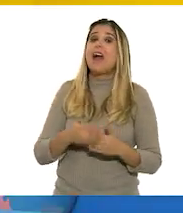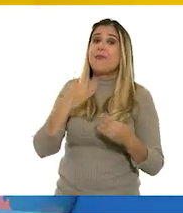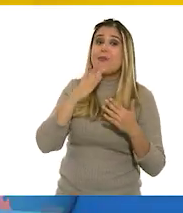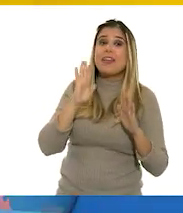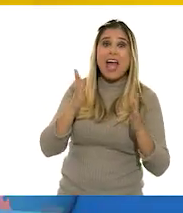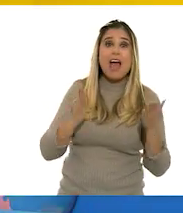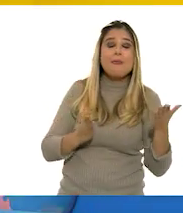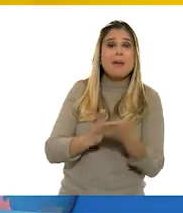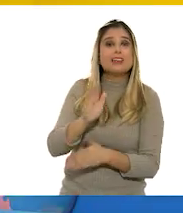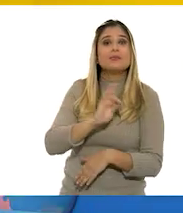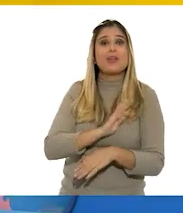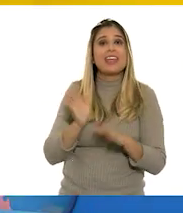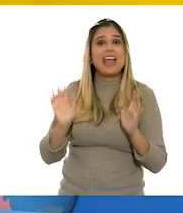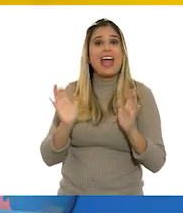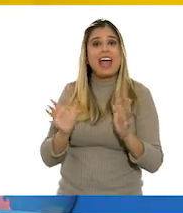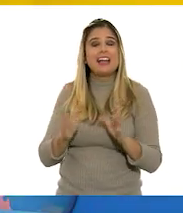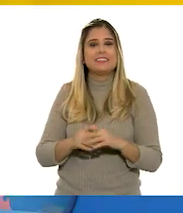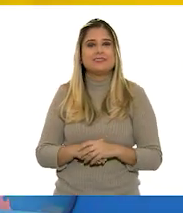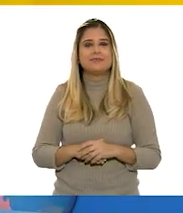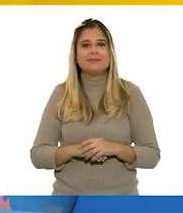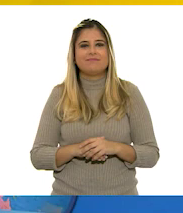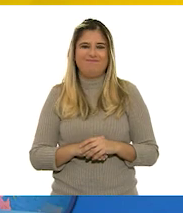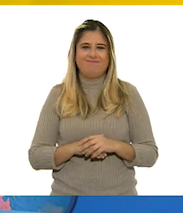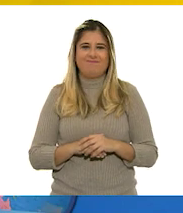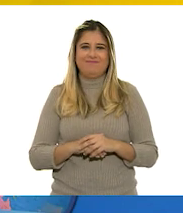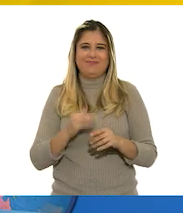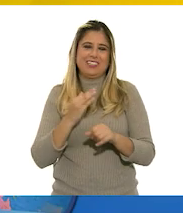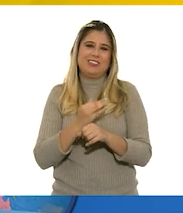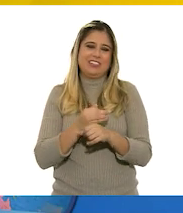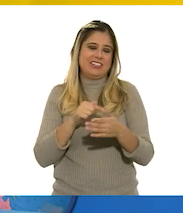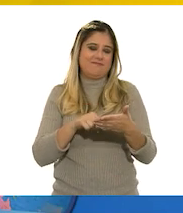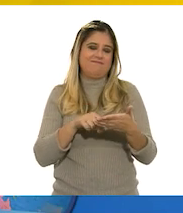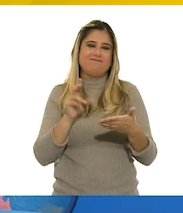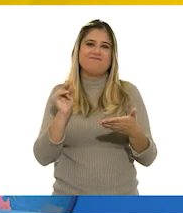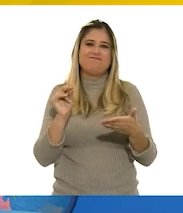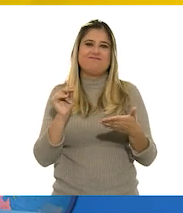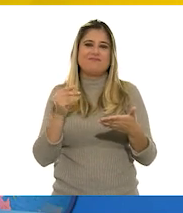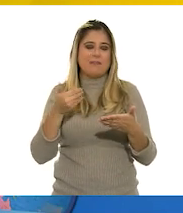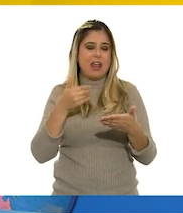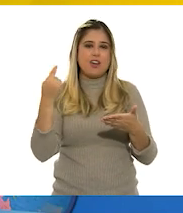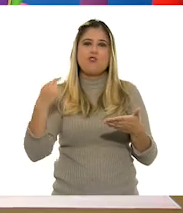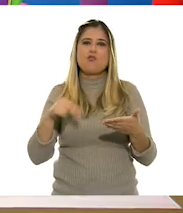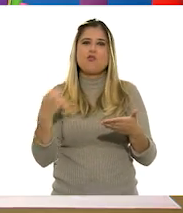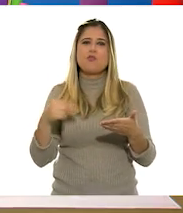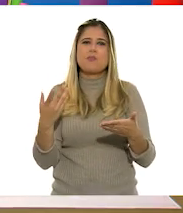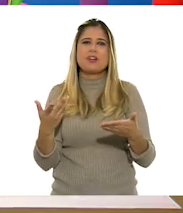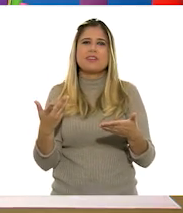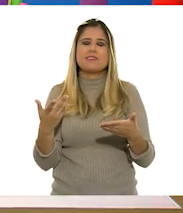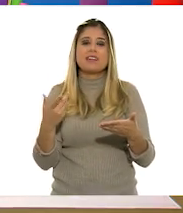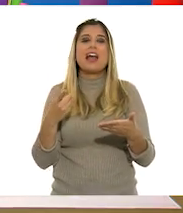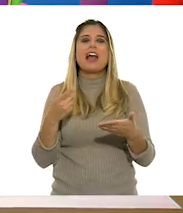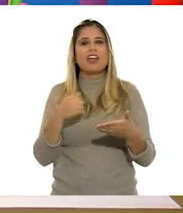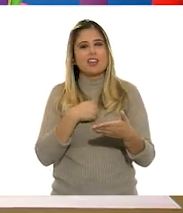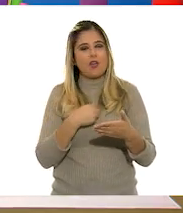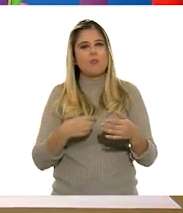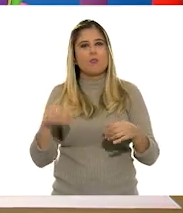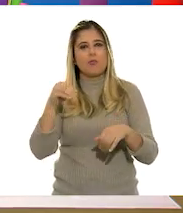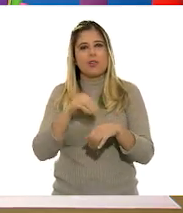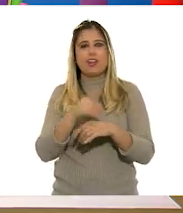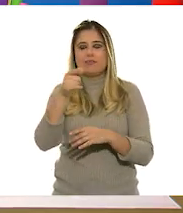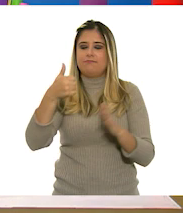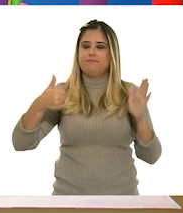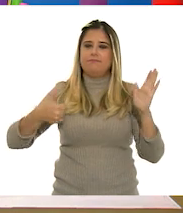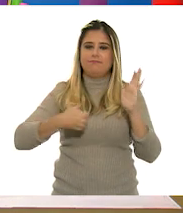entró. Bueno, no, ahora me está pidiendo una clave maestra. Ok, esa la tengo que poner yo, es mi